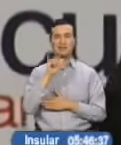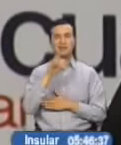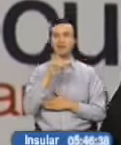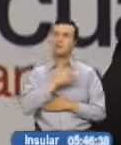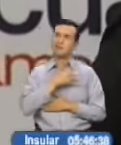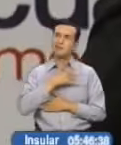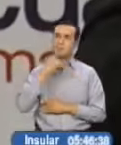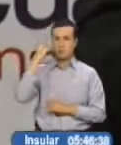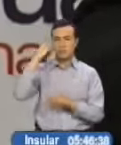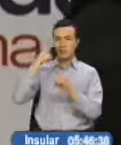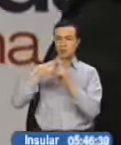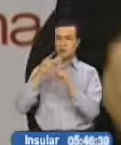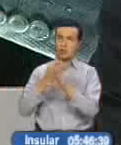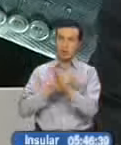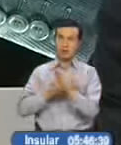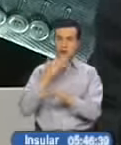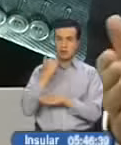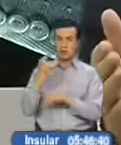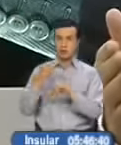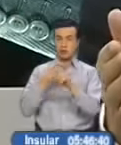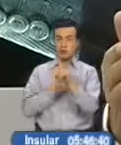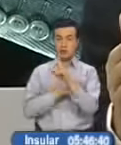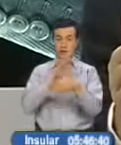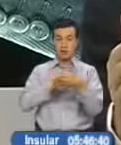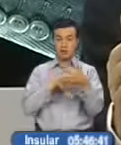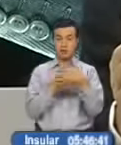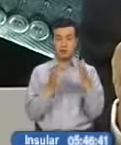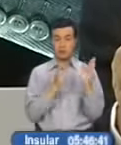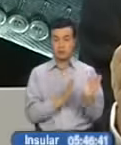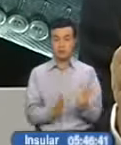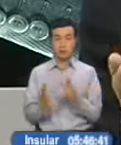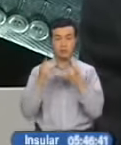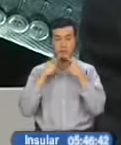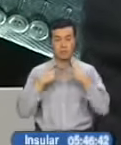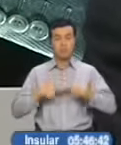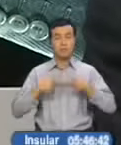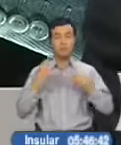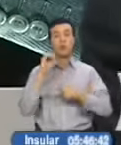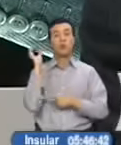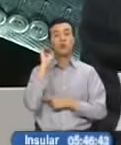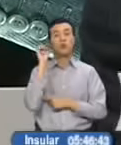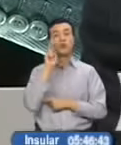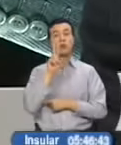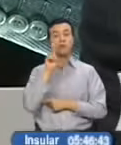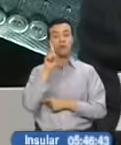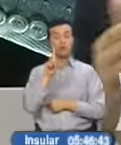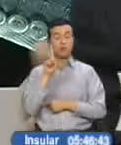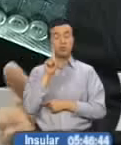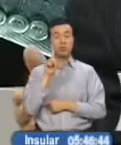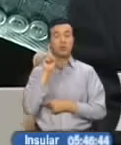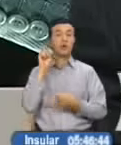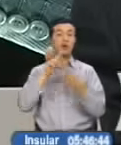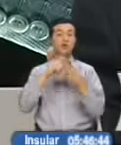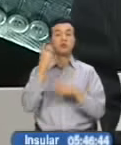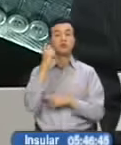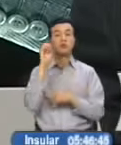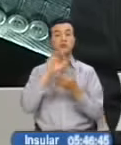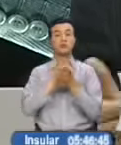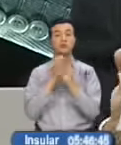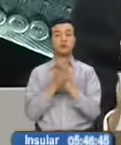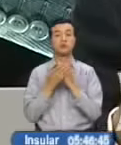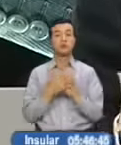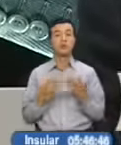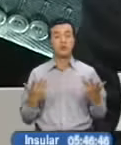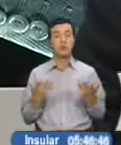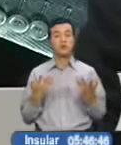de un preacuerdo con este bloque. En el calendario que tenemos nos indican que entre octubre 21 y el 11 de noviembre